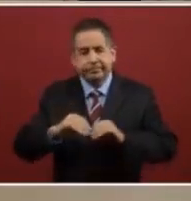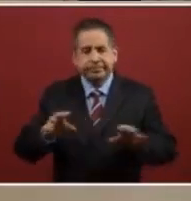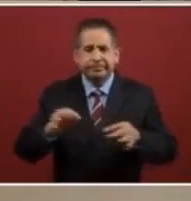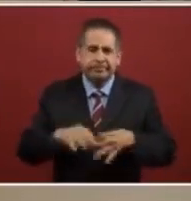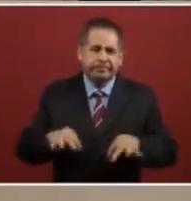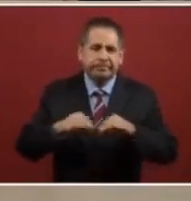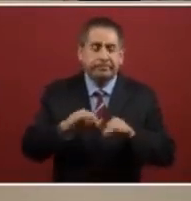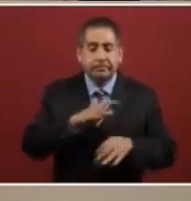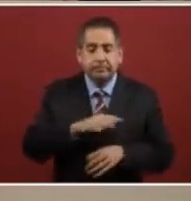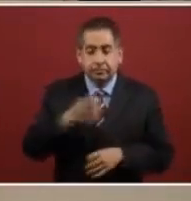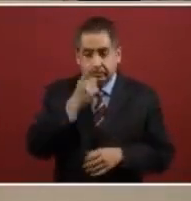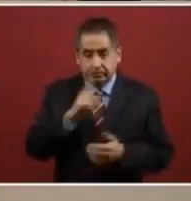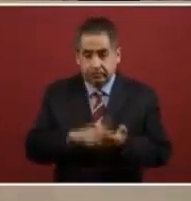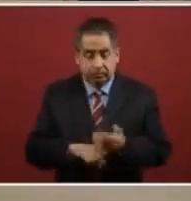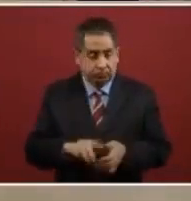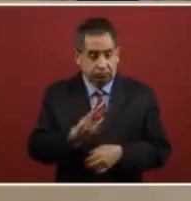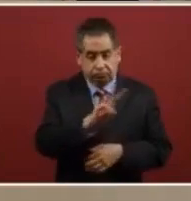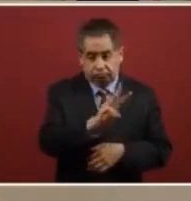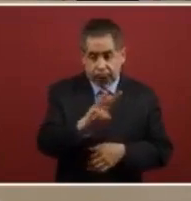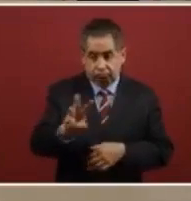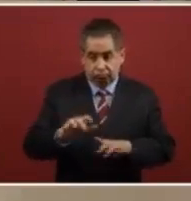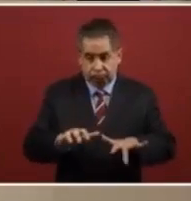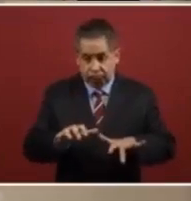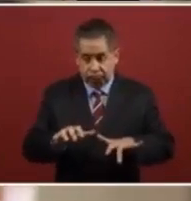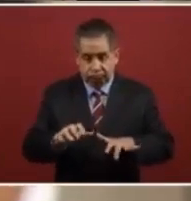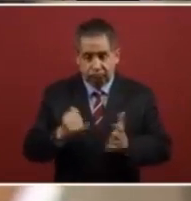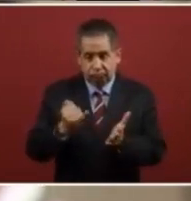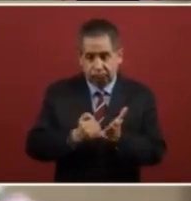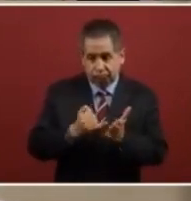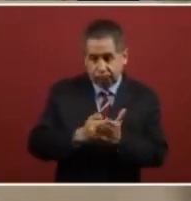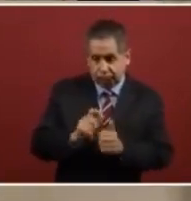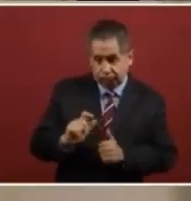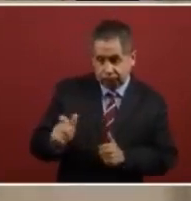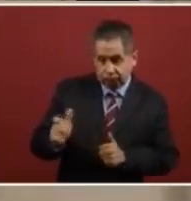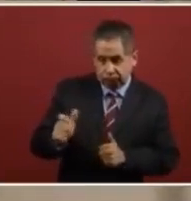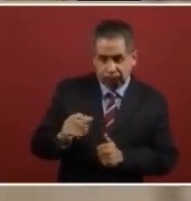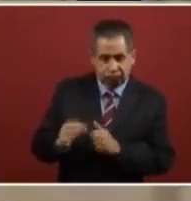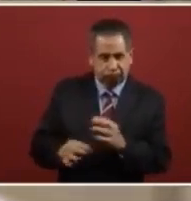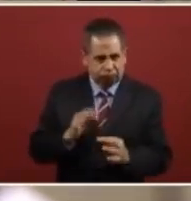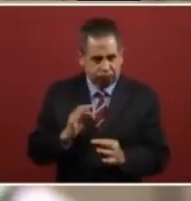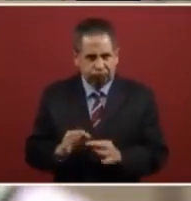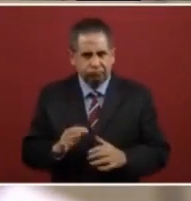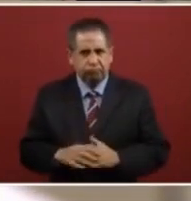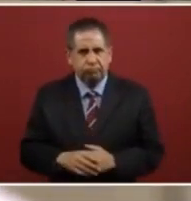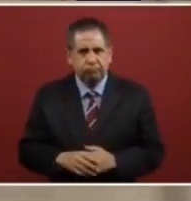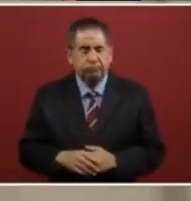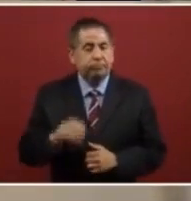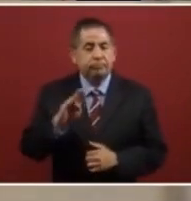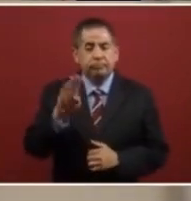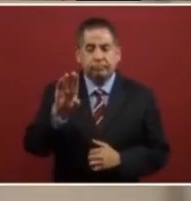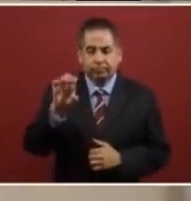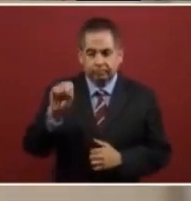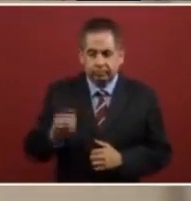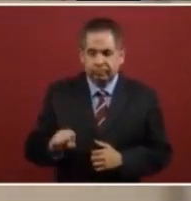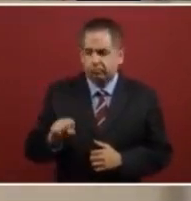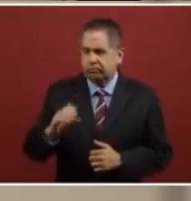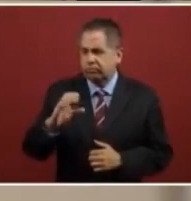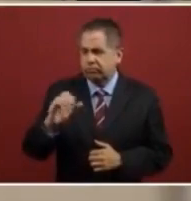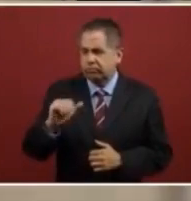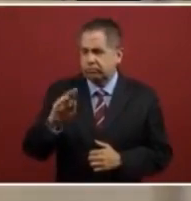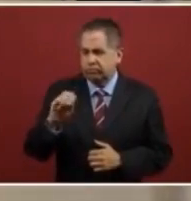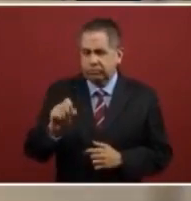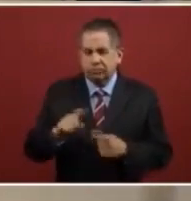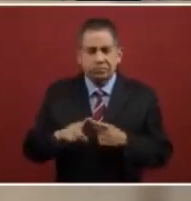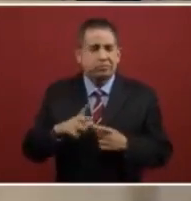donde todas las digital. plataformas digitales empiezan a tributar de una manera más oficial. Okay. En Baja California Sur y en Los Cabos, particularmente, hay un problema